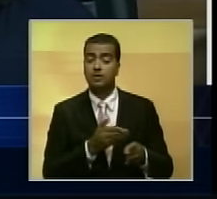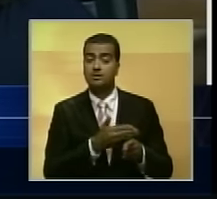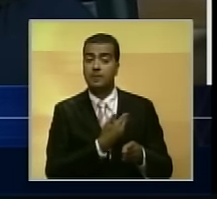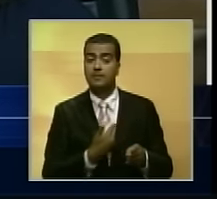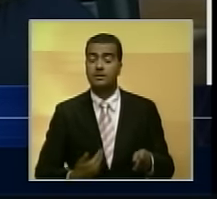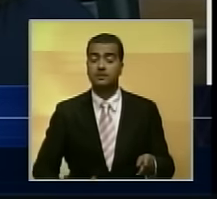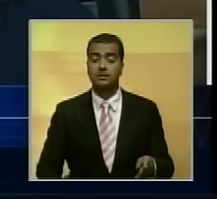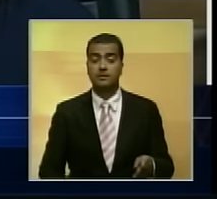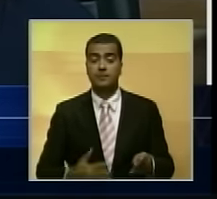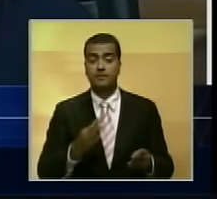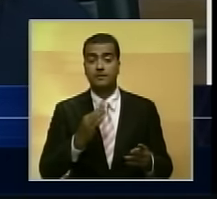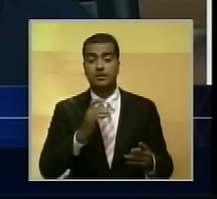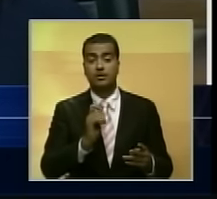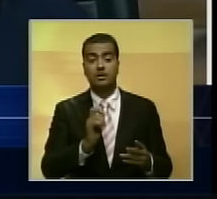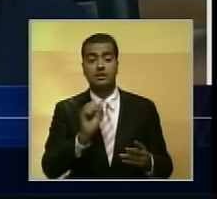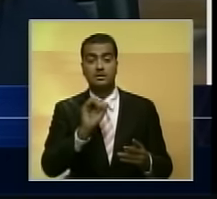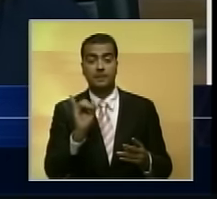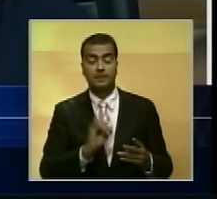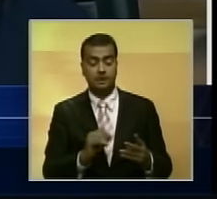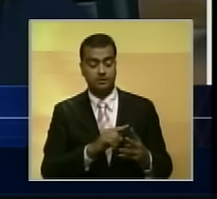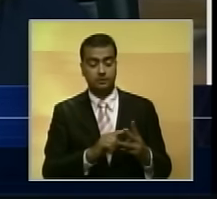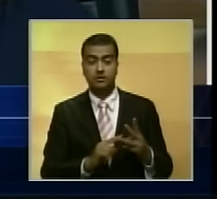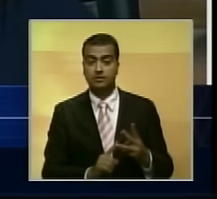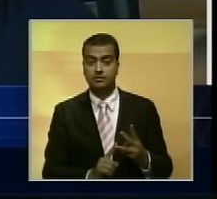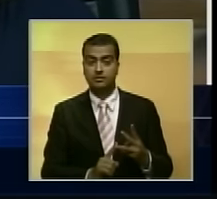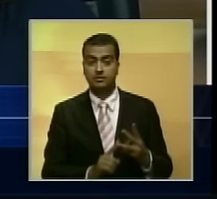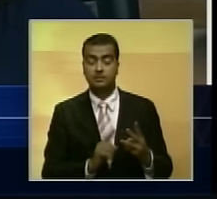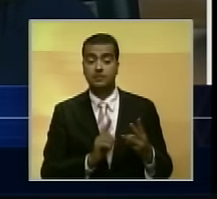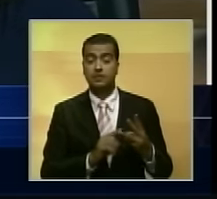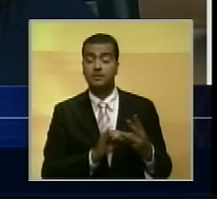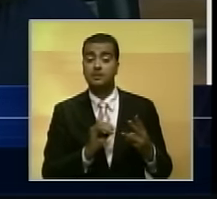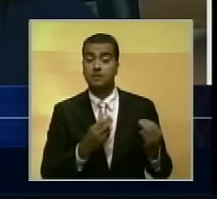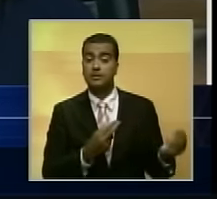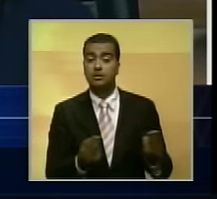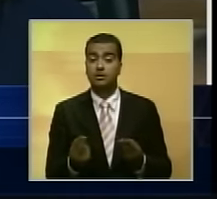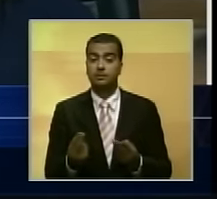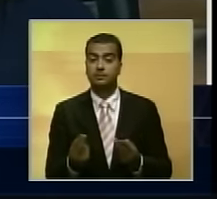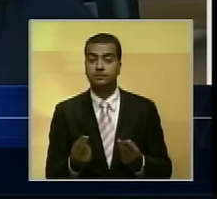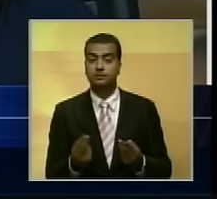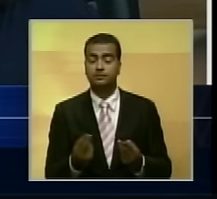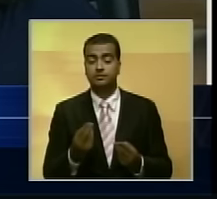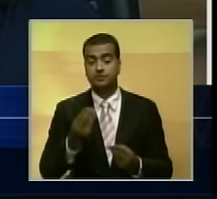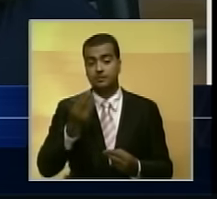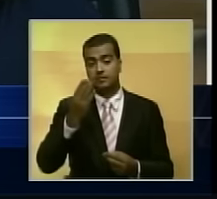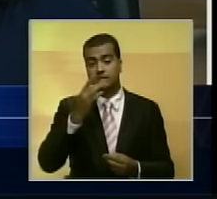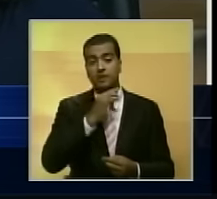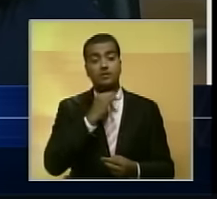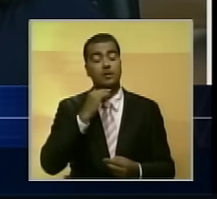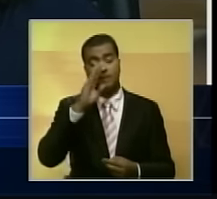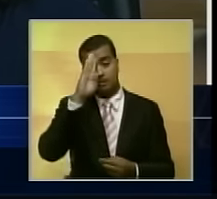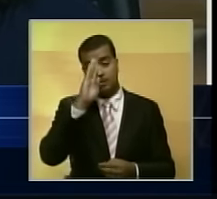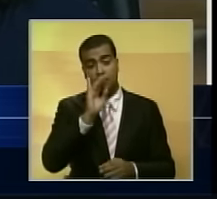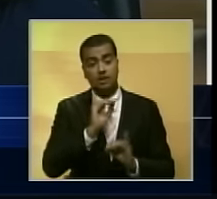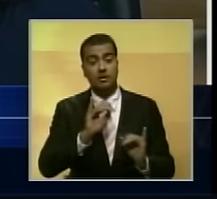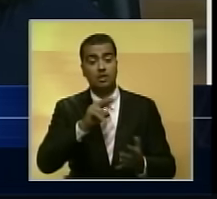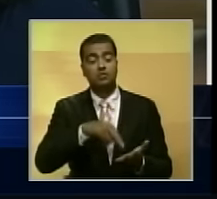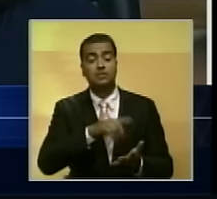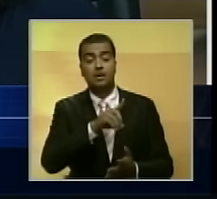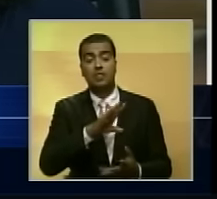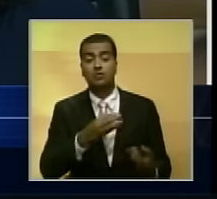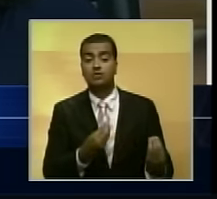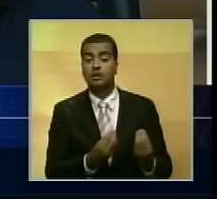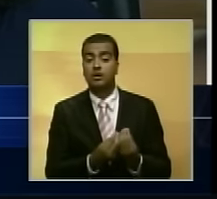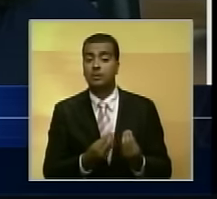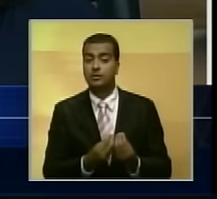expresidentes Fernández, Torrijos y Zapatero, y ha también invitado al nuncio que ya en el año 2014 nos